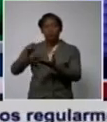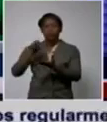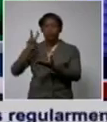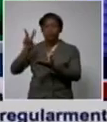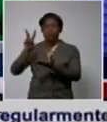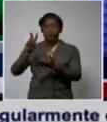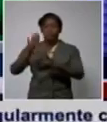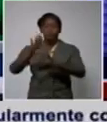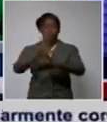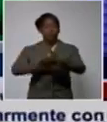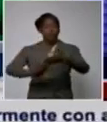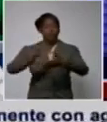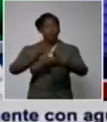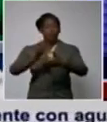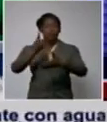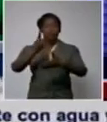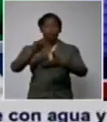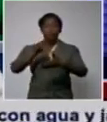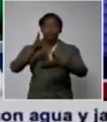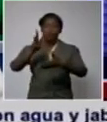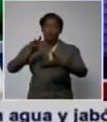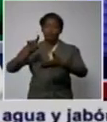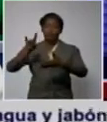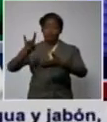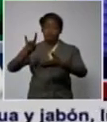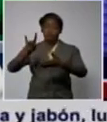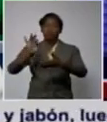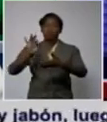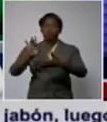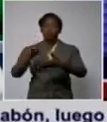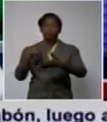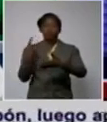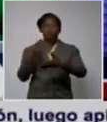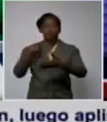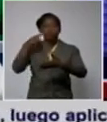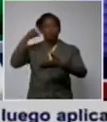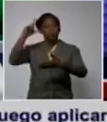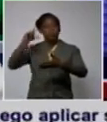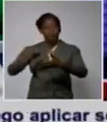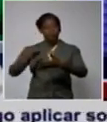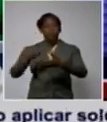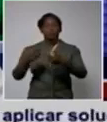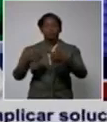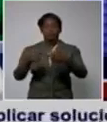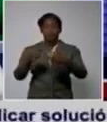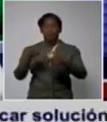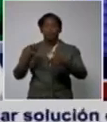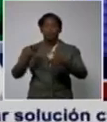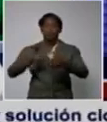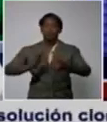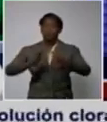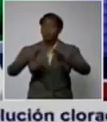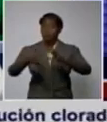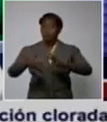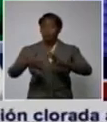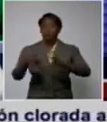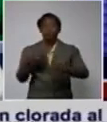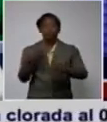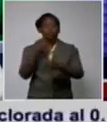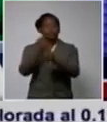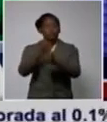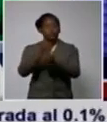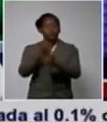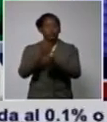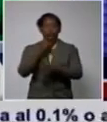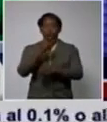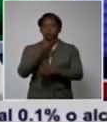Américas, 2,39%, pues es inferior, aunque que sea menor.